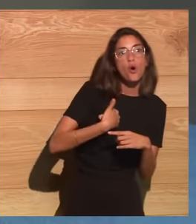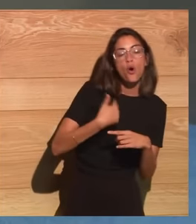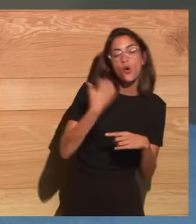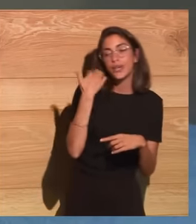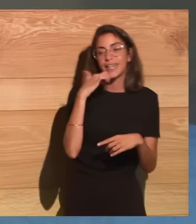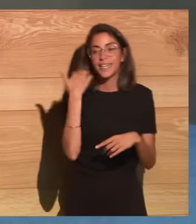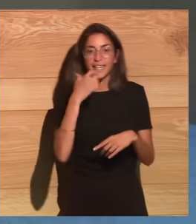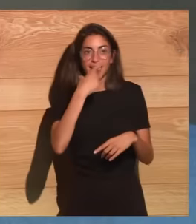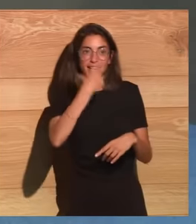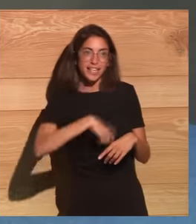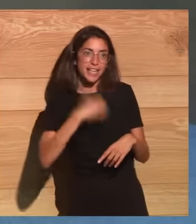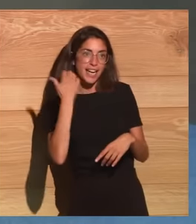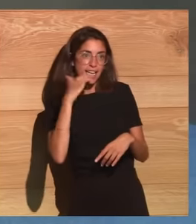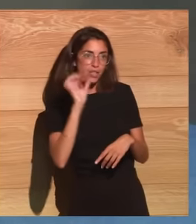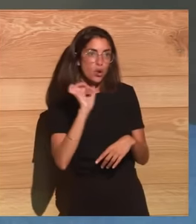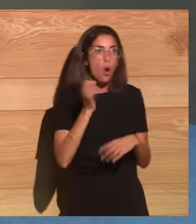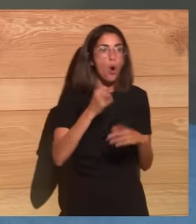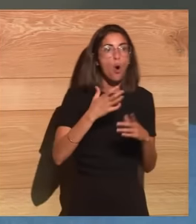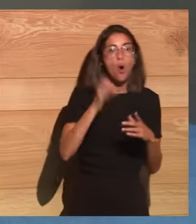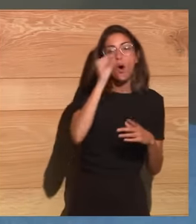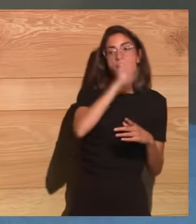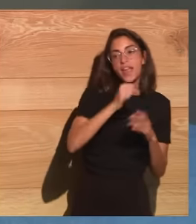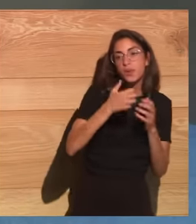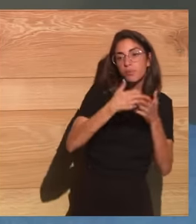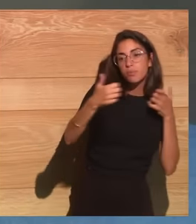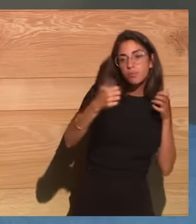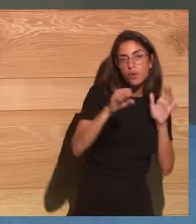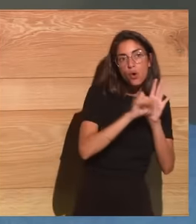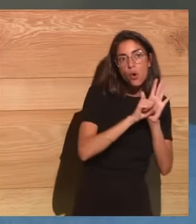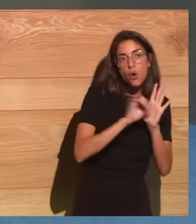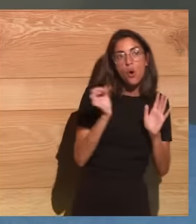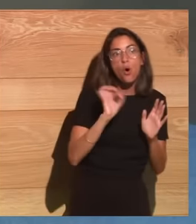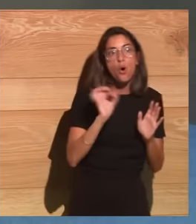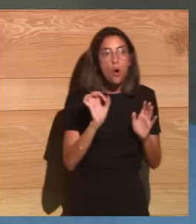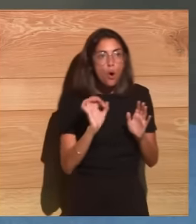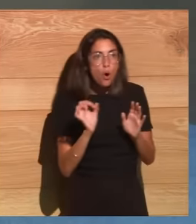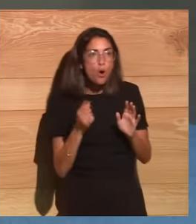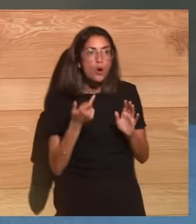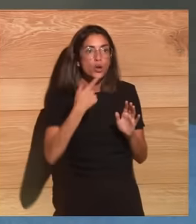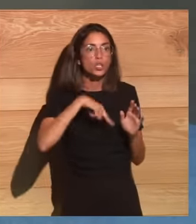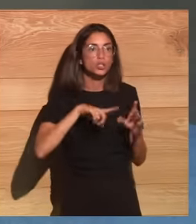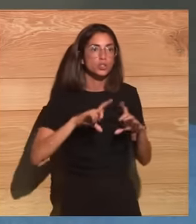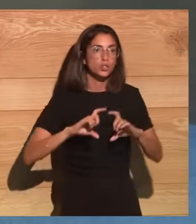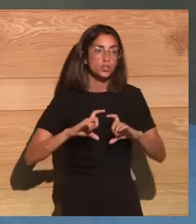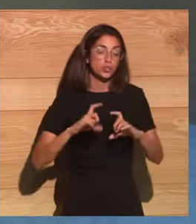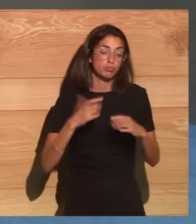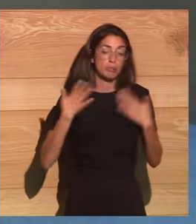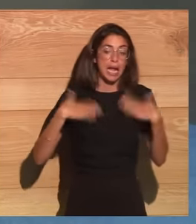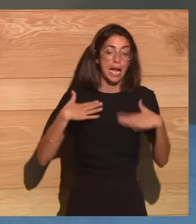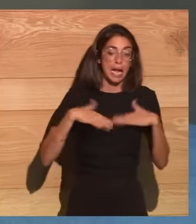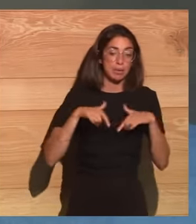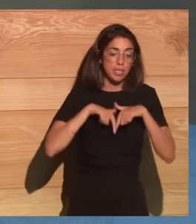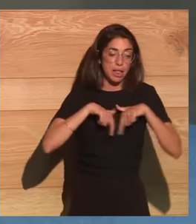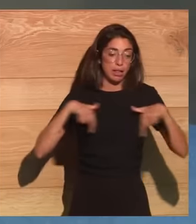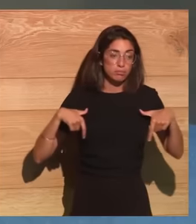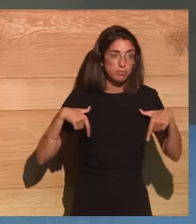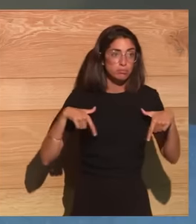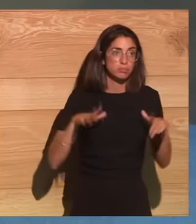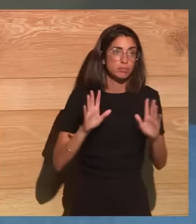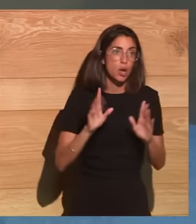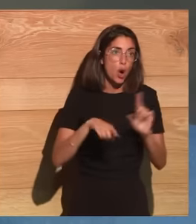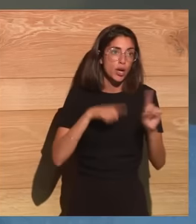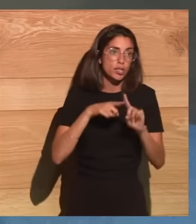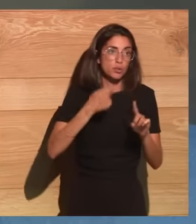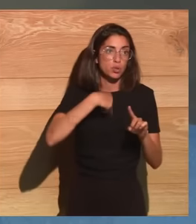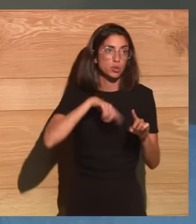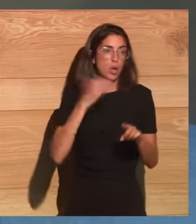ni hacer un himno, ni empezar a ponerse camisetas de somos mejores que los que no son raritos, ni nada de eso. Claro. O sea, también hablo mucho de